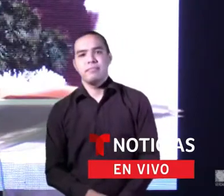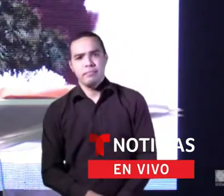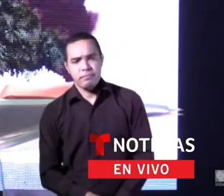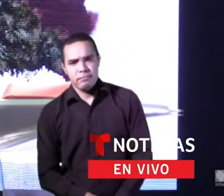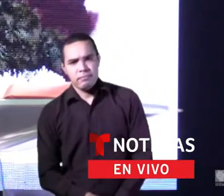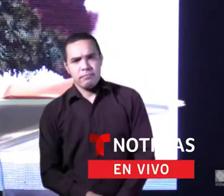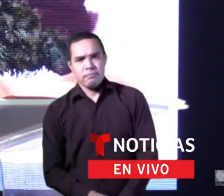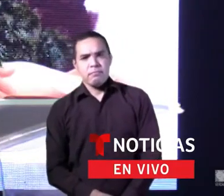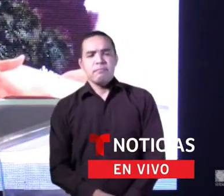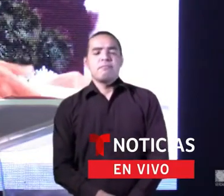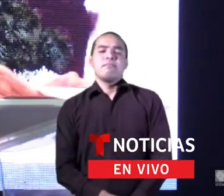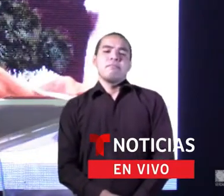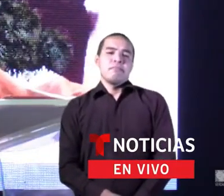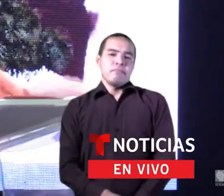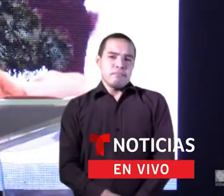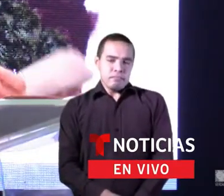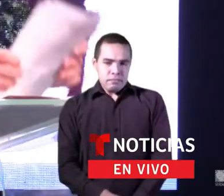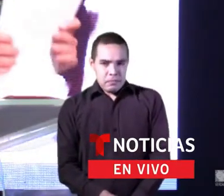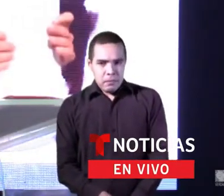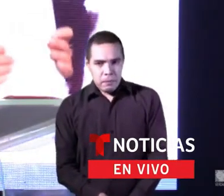y con emoción